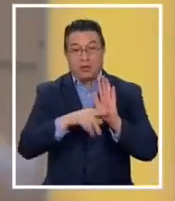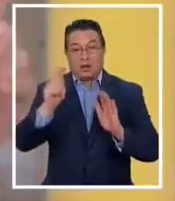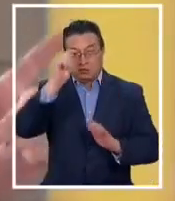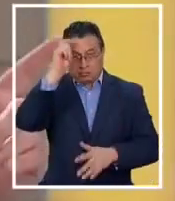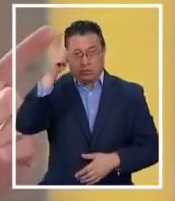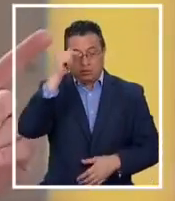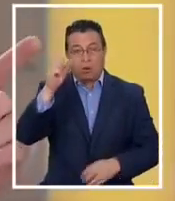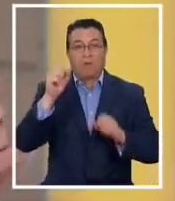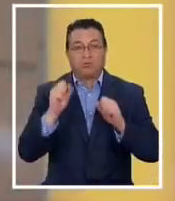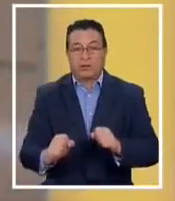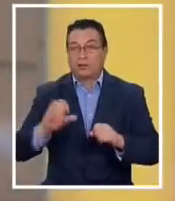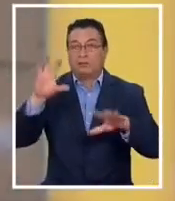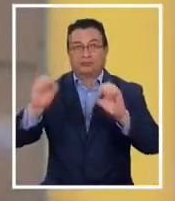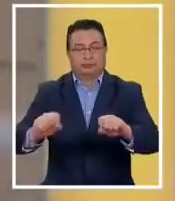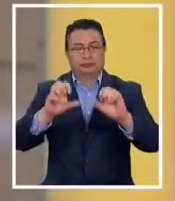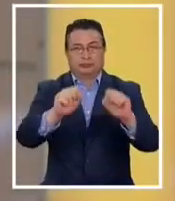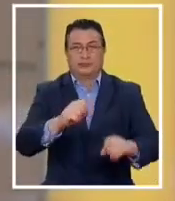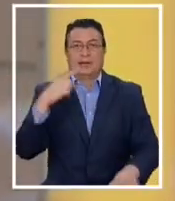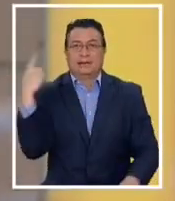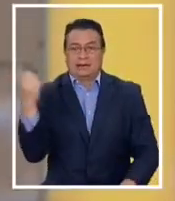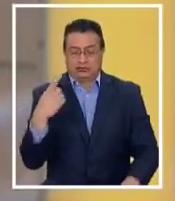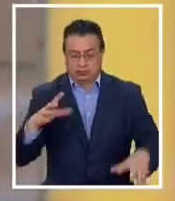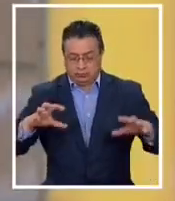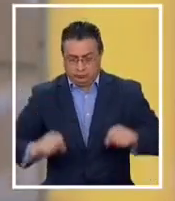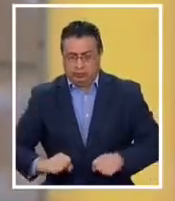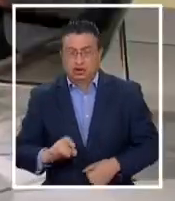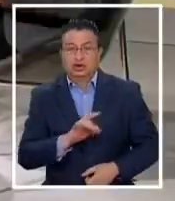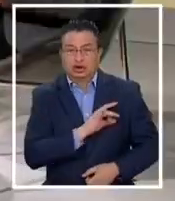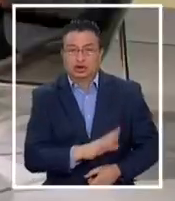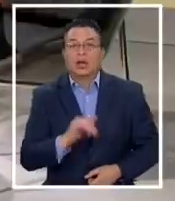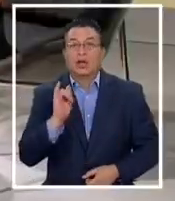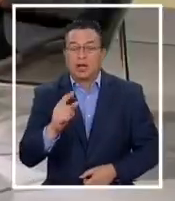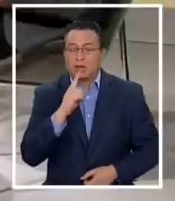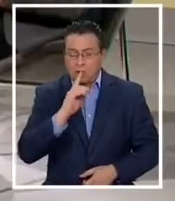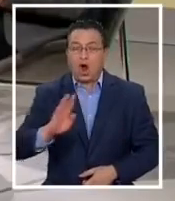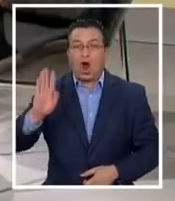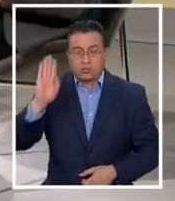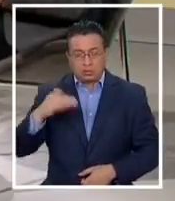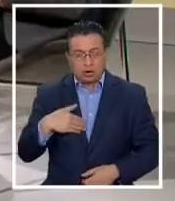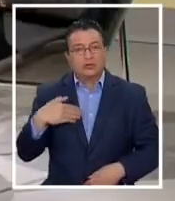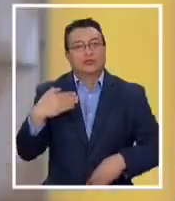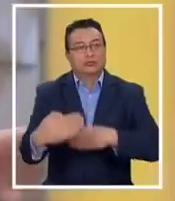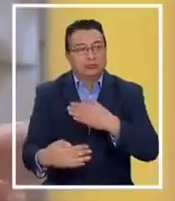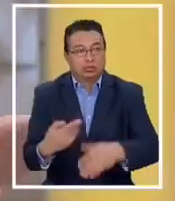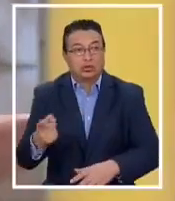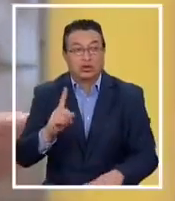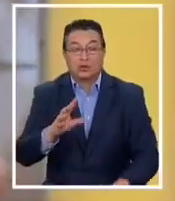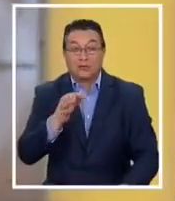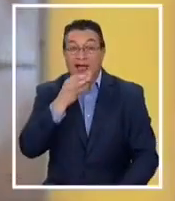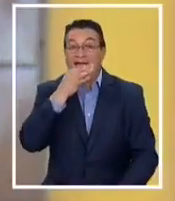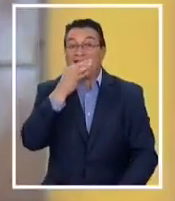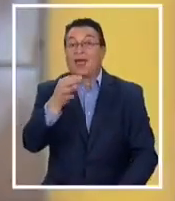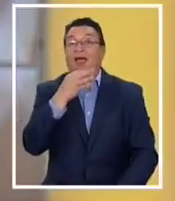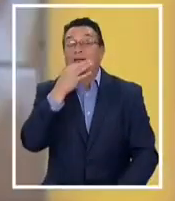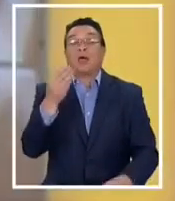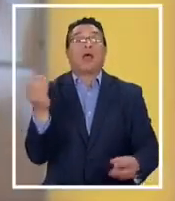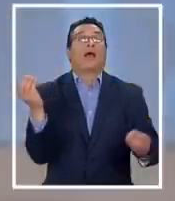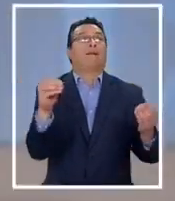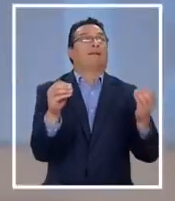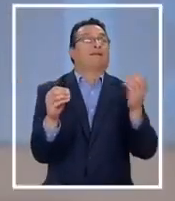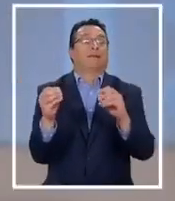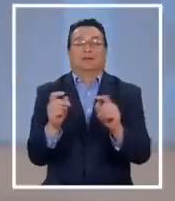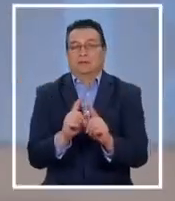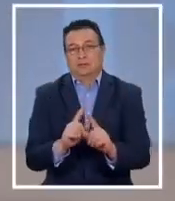que se pueden nacionalizar y efectivamente cosas que estamos comprometidos a llevar adelante no lo decimos entre una genérica